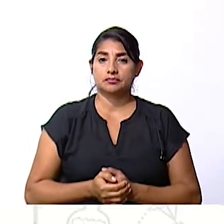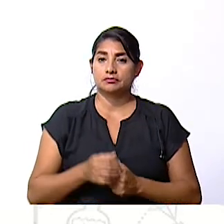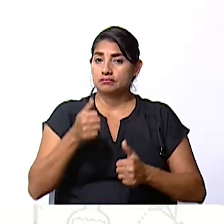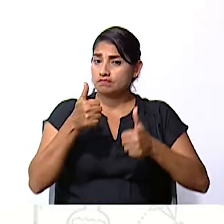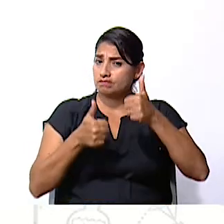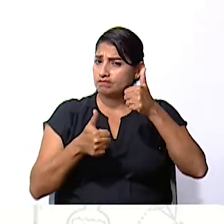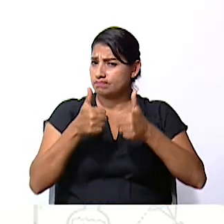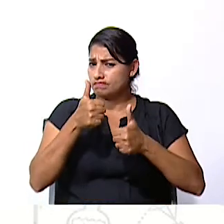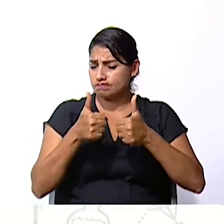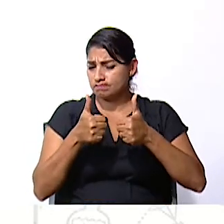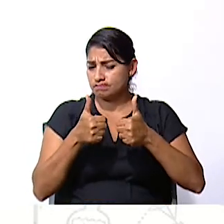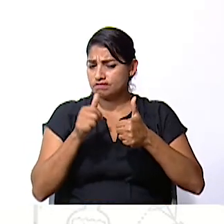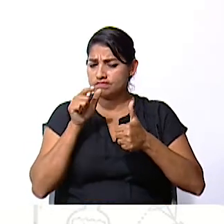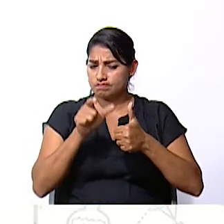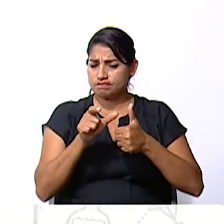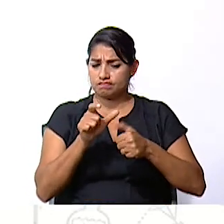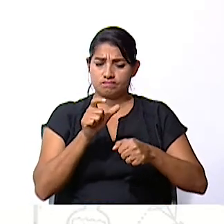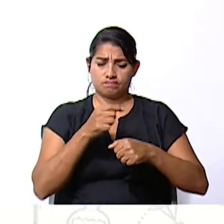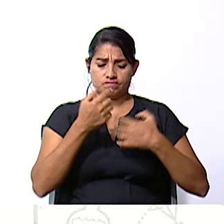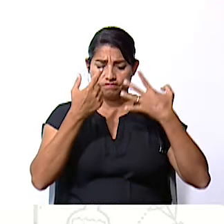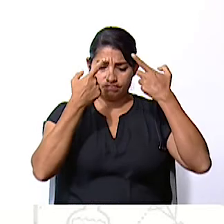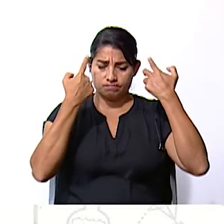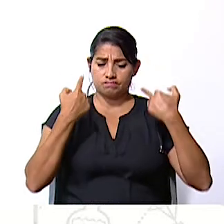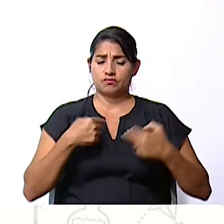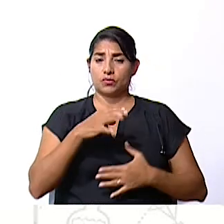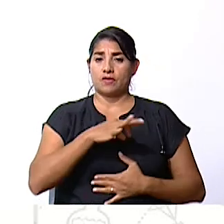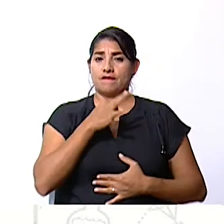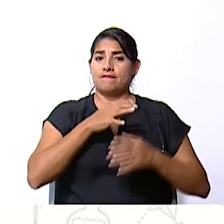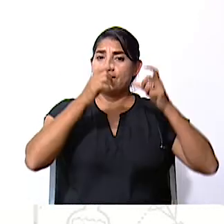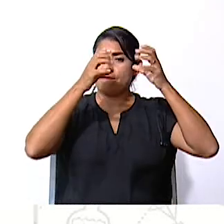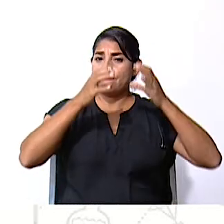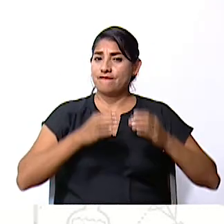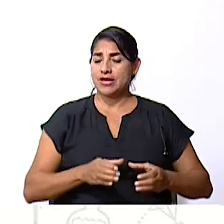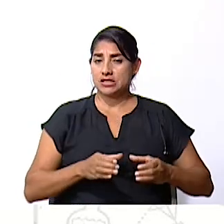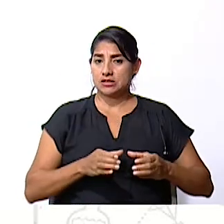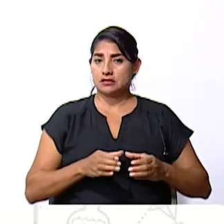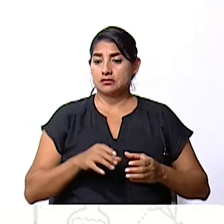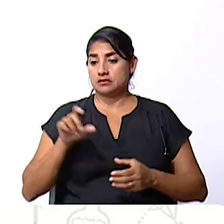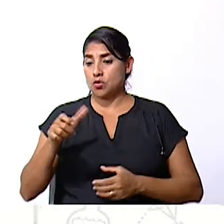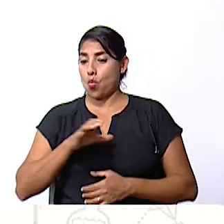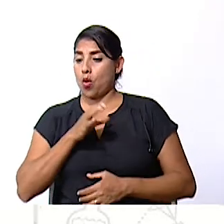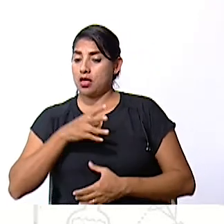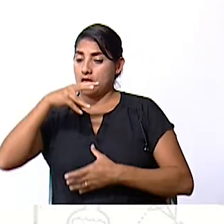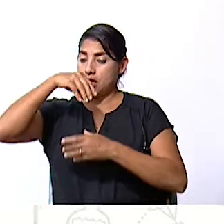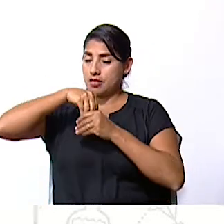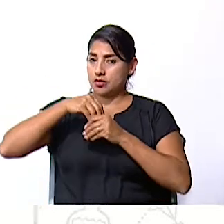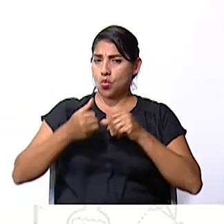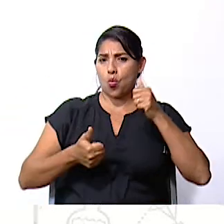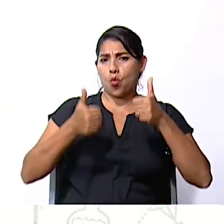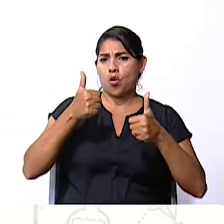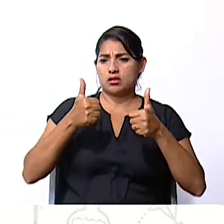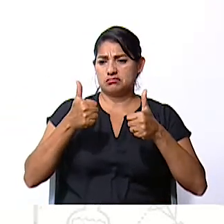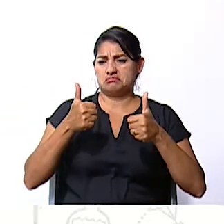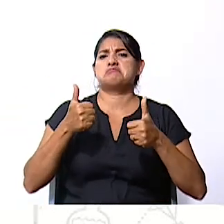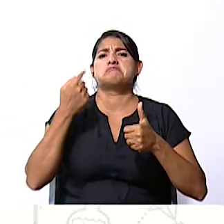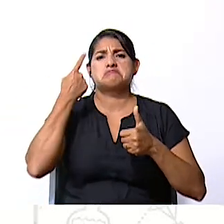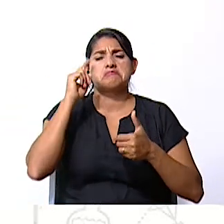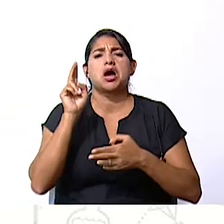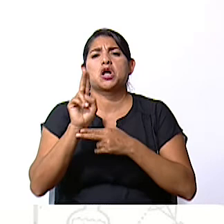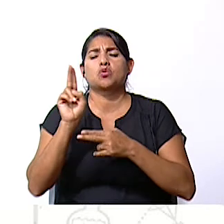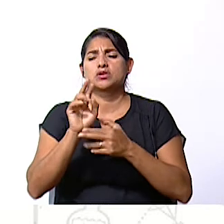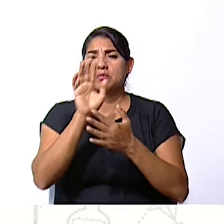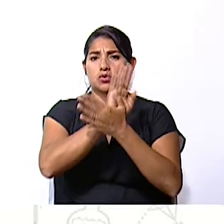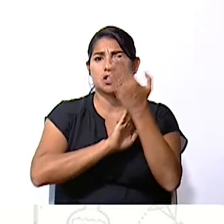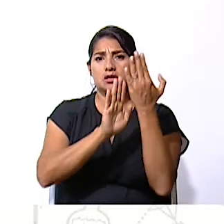¿Cuáles son las características físicas y cuáles son mis cualidades? ¿Para qué utilizábamos el